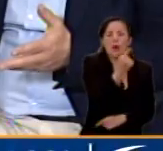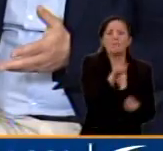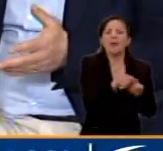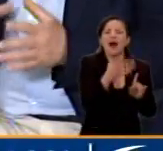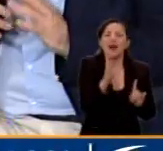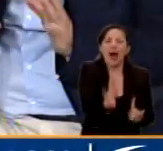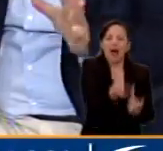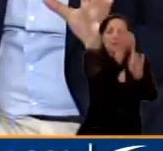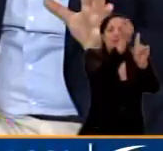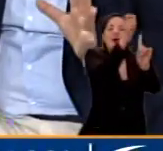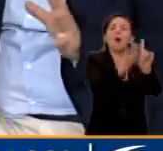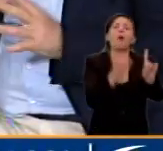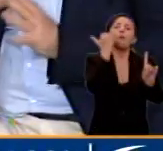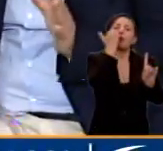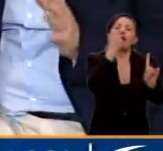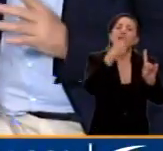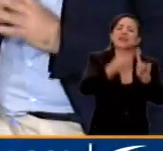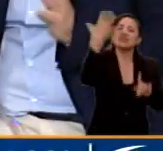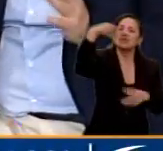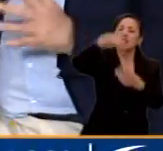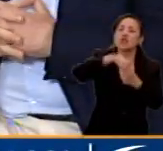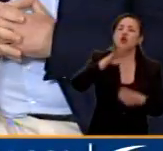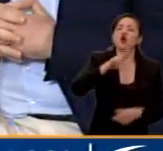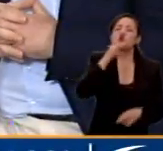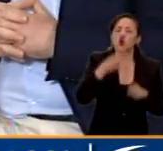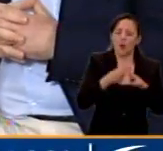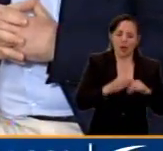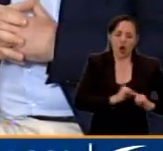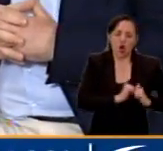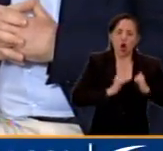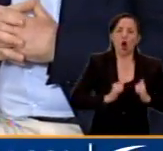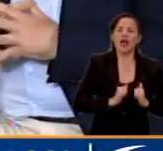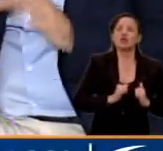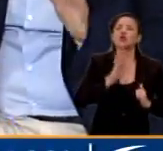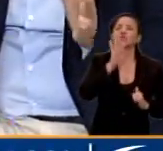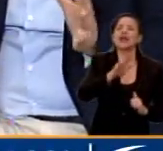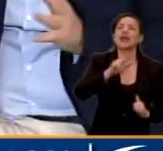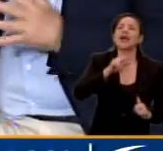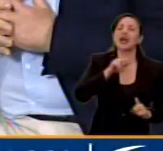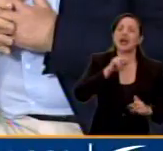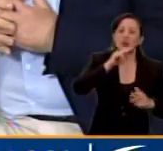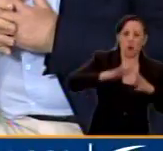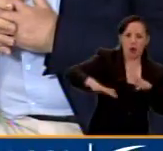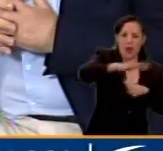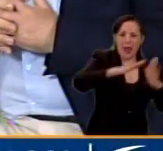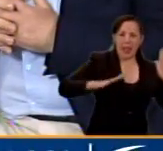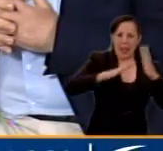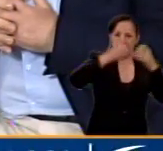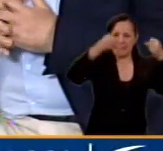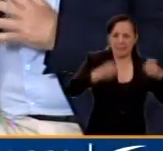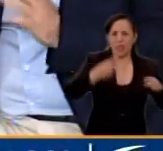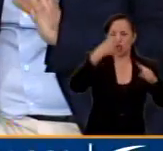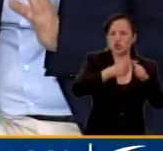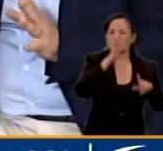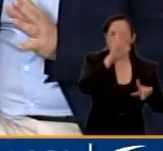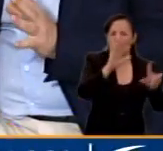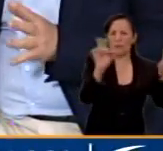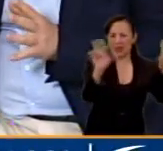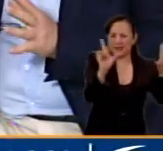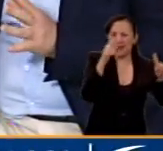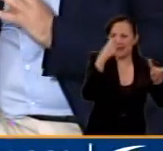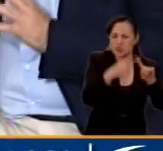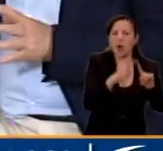Imperio Romano, el corazón del imperio, se tituló, para una cadena, una plataforma, pero no ha habido de